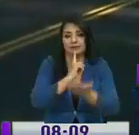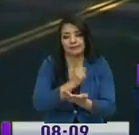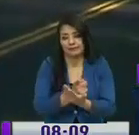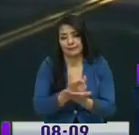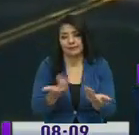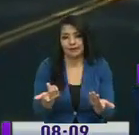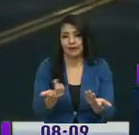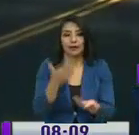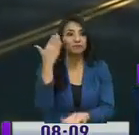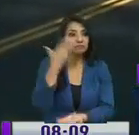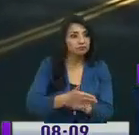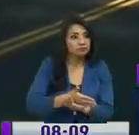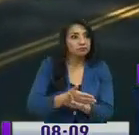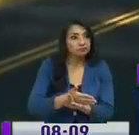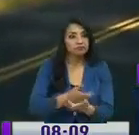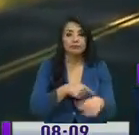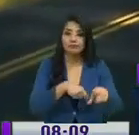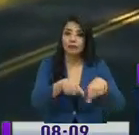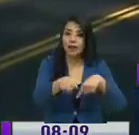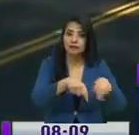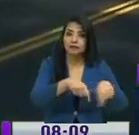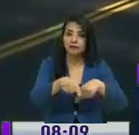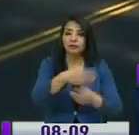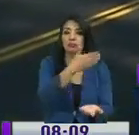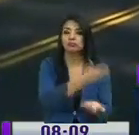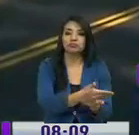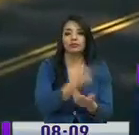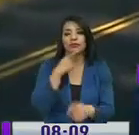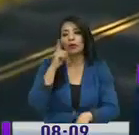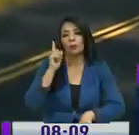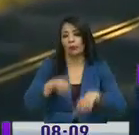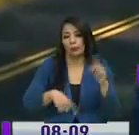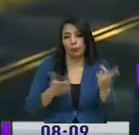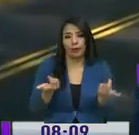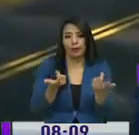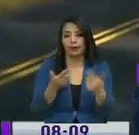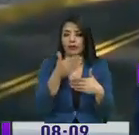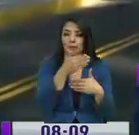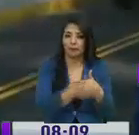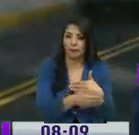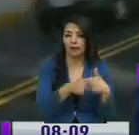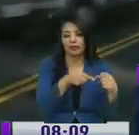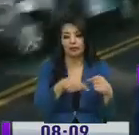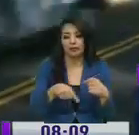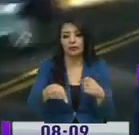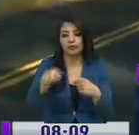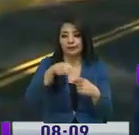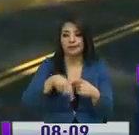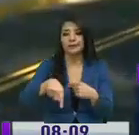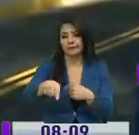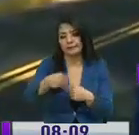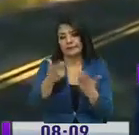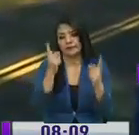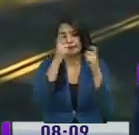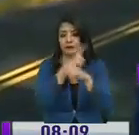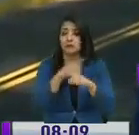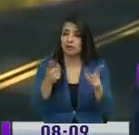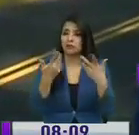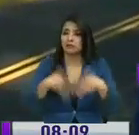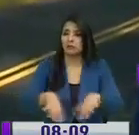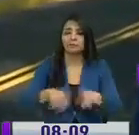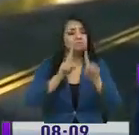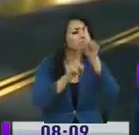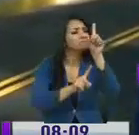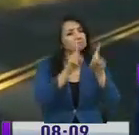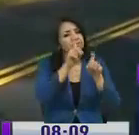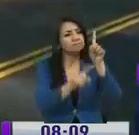podía parar el tránsito para poder ejecutar en forma permanente los trabajos. Ingeniero, quiero hacerle una consulta.